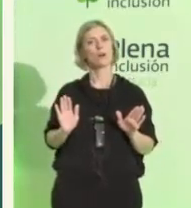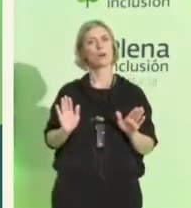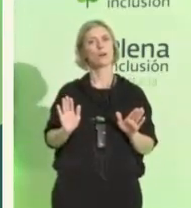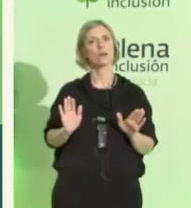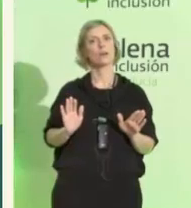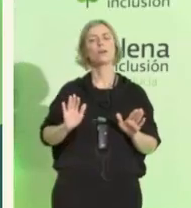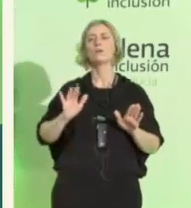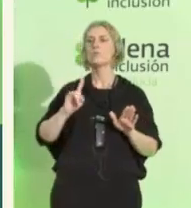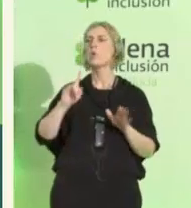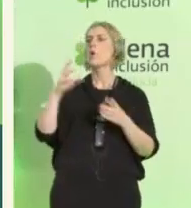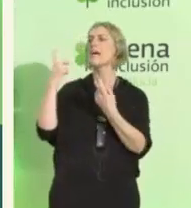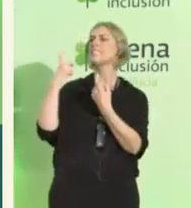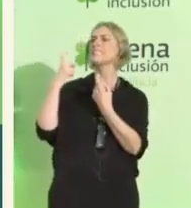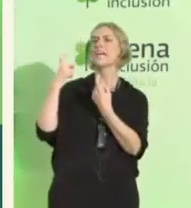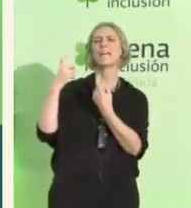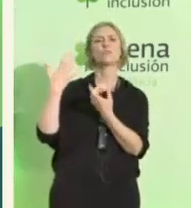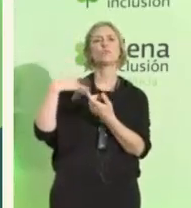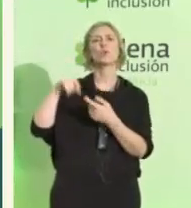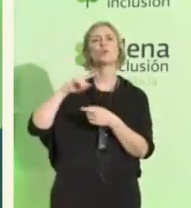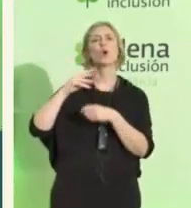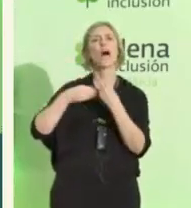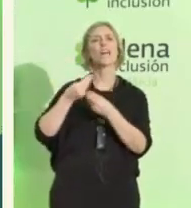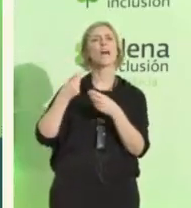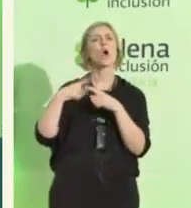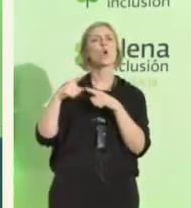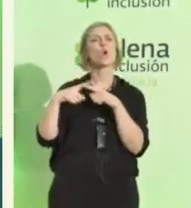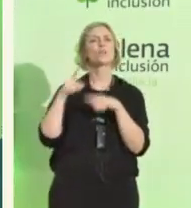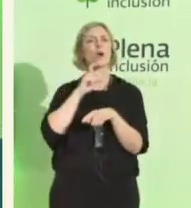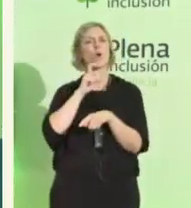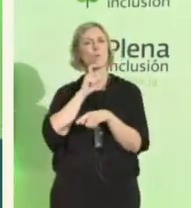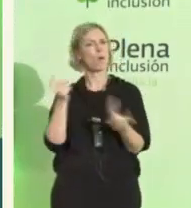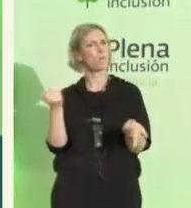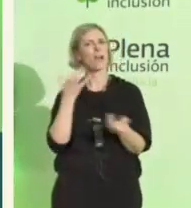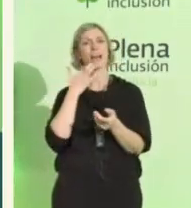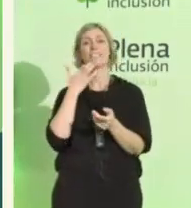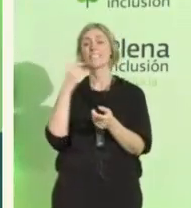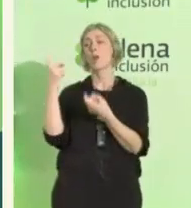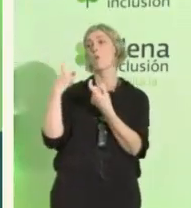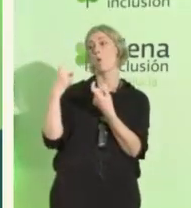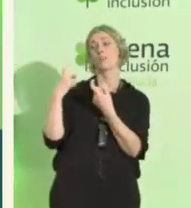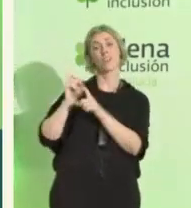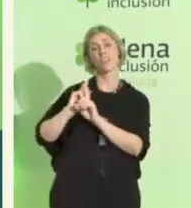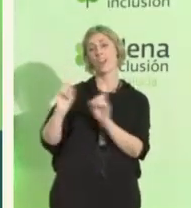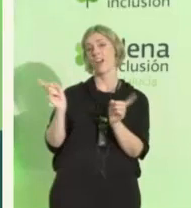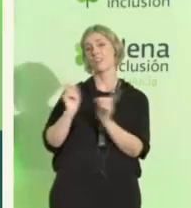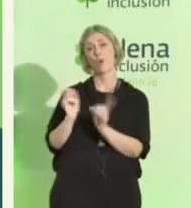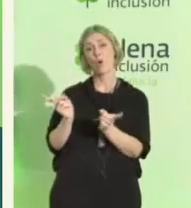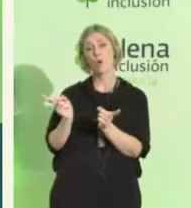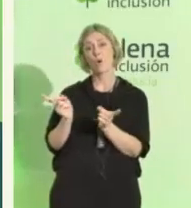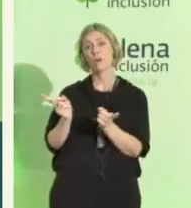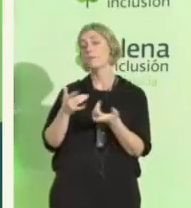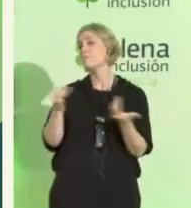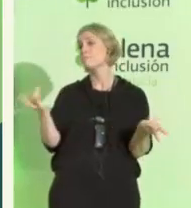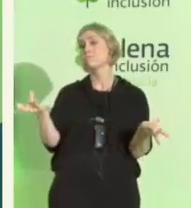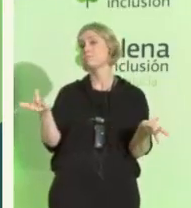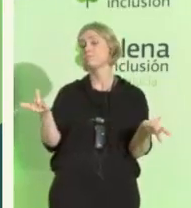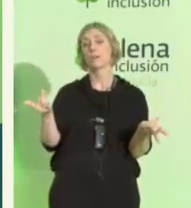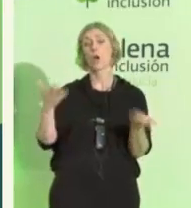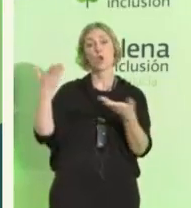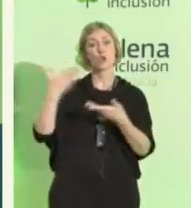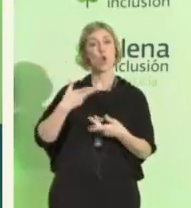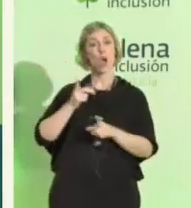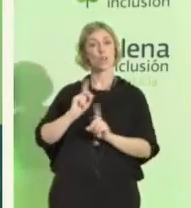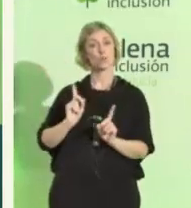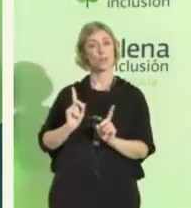las cosas porque si no nos enseñan no ayudamos Yo estoy acá